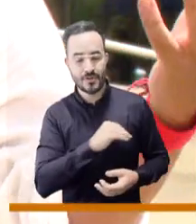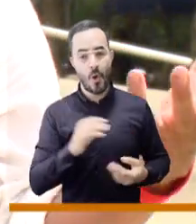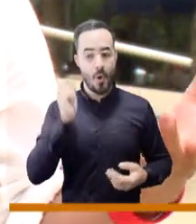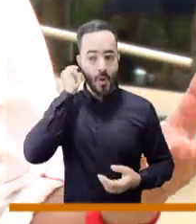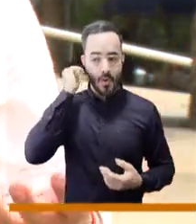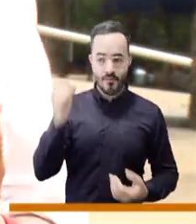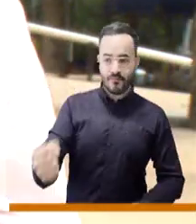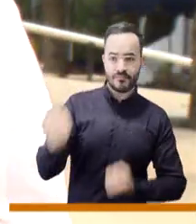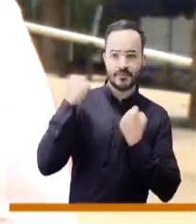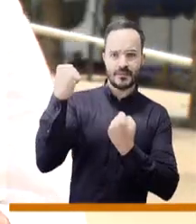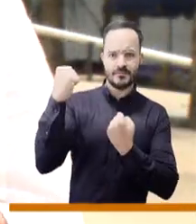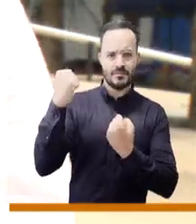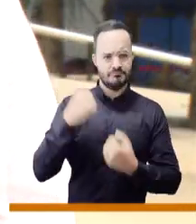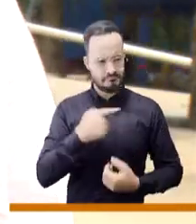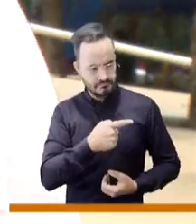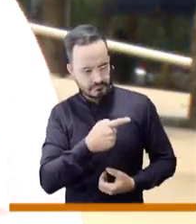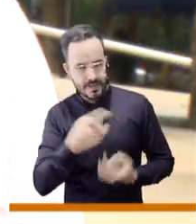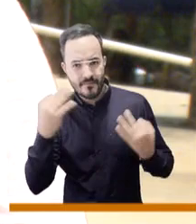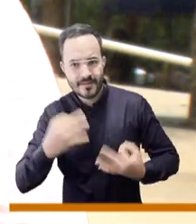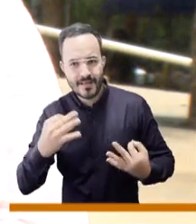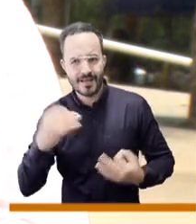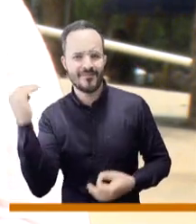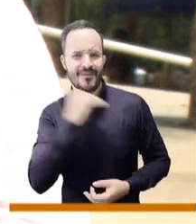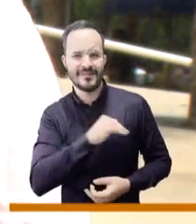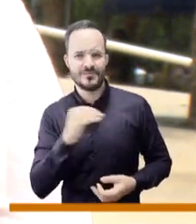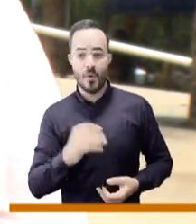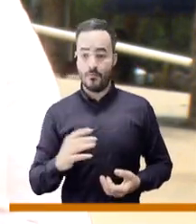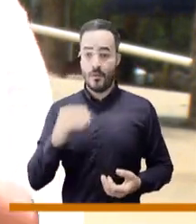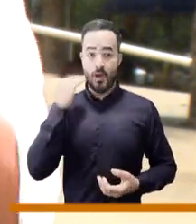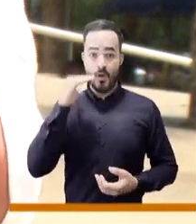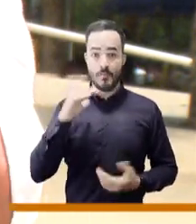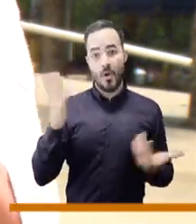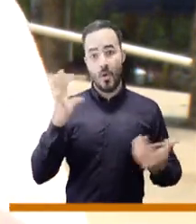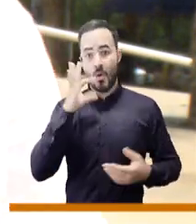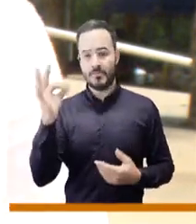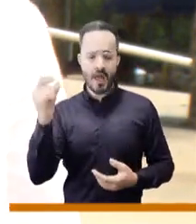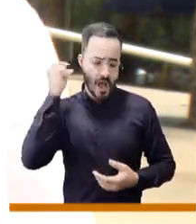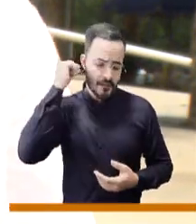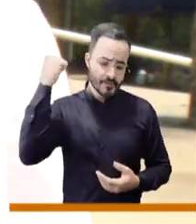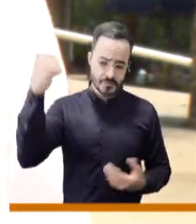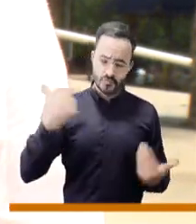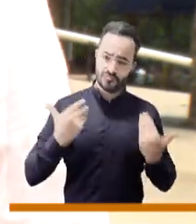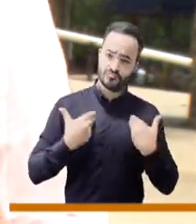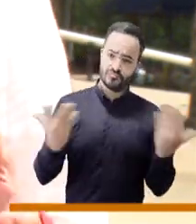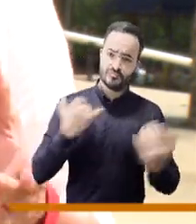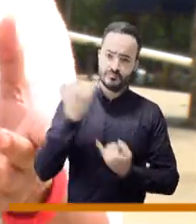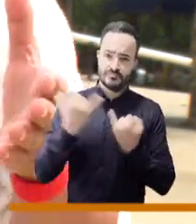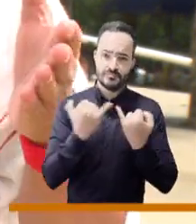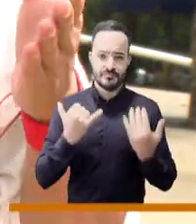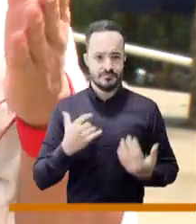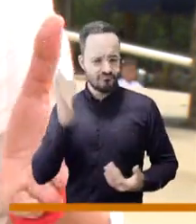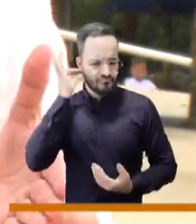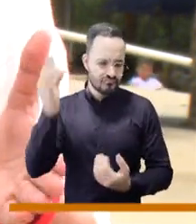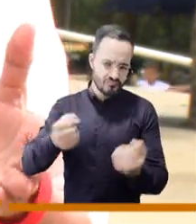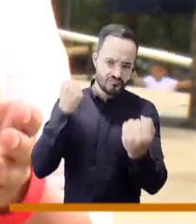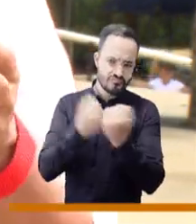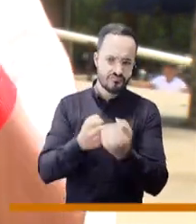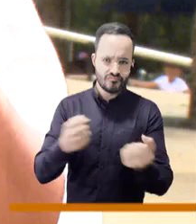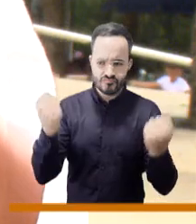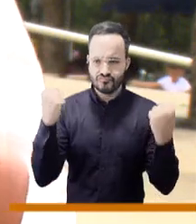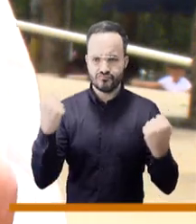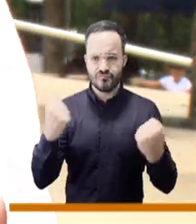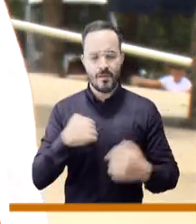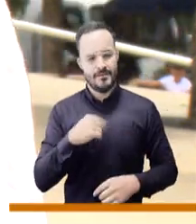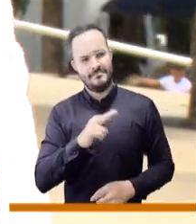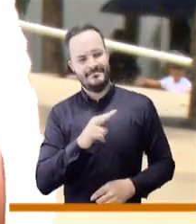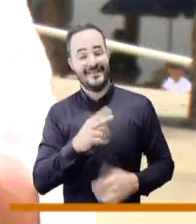feminismos o feministas, hombres que dicen que son feministas, porque van por su voto. Entonces, si usted cree que es